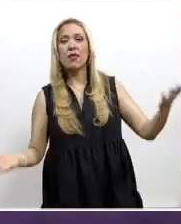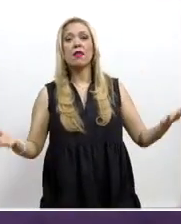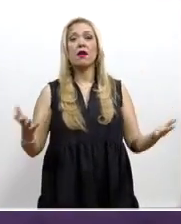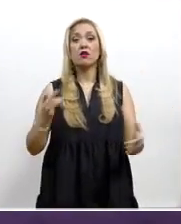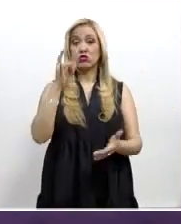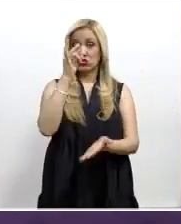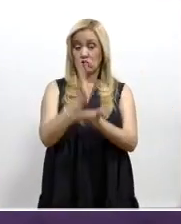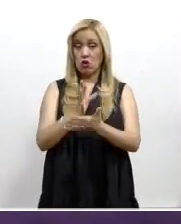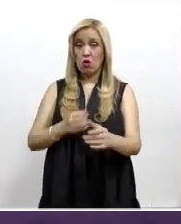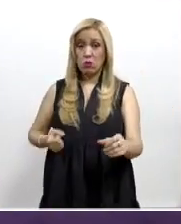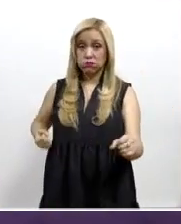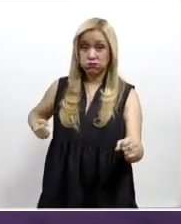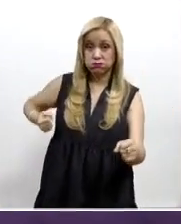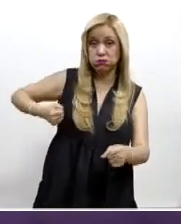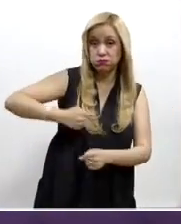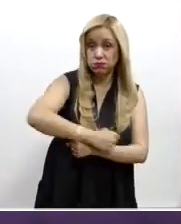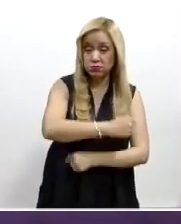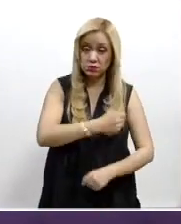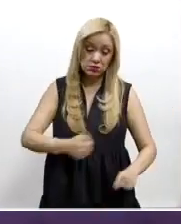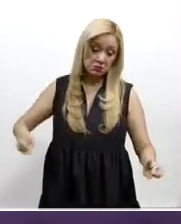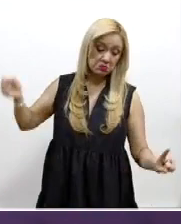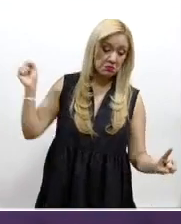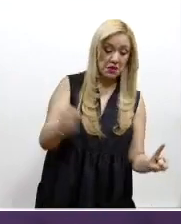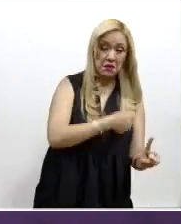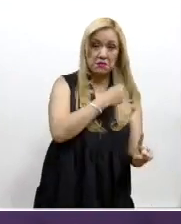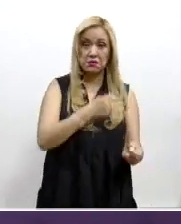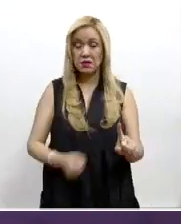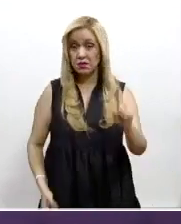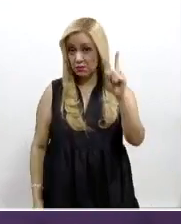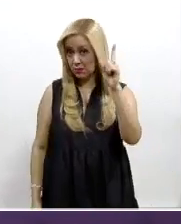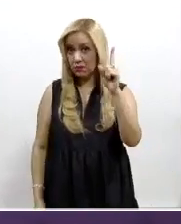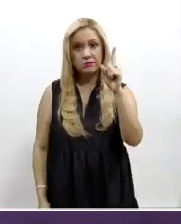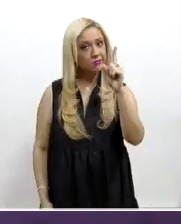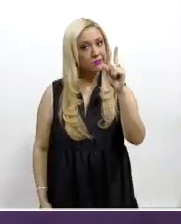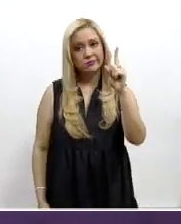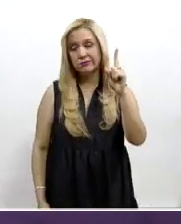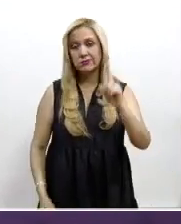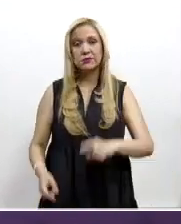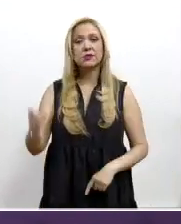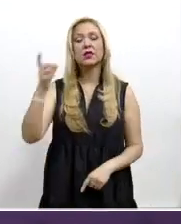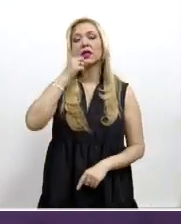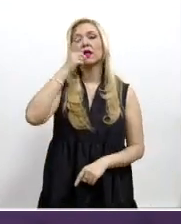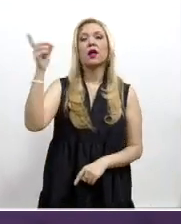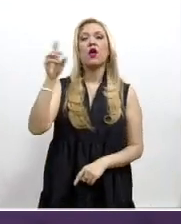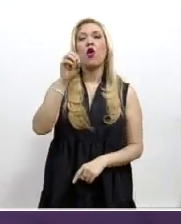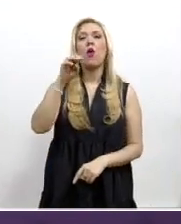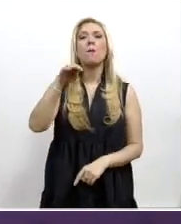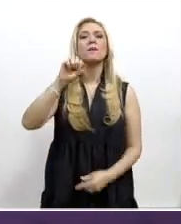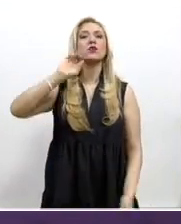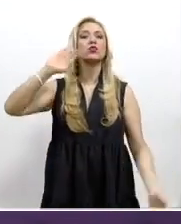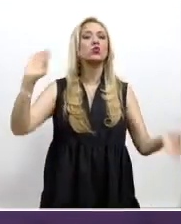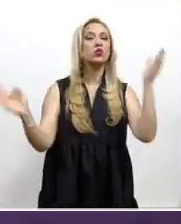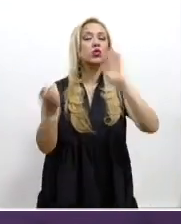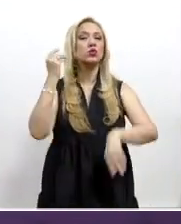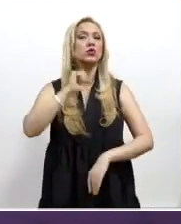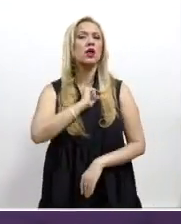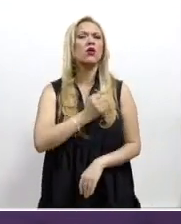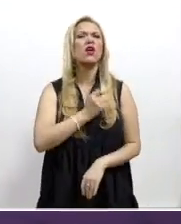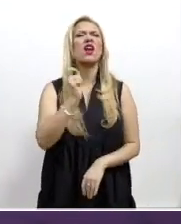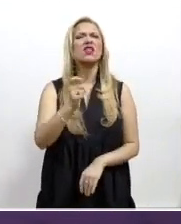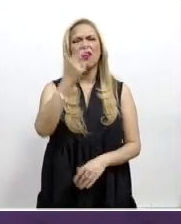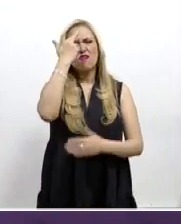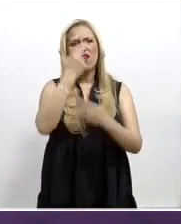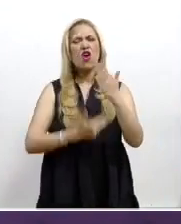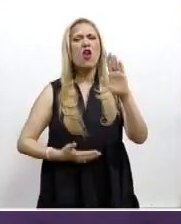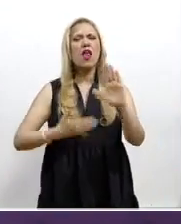para llevar a cabo esa construcción de la desigualdad o esa violencia, porque como la OMS dice muy bien en su definición de violencia, cuando